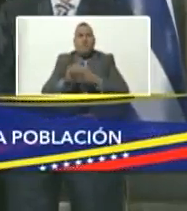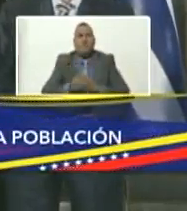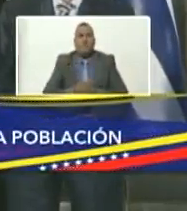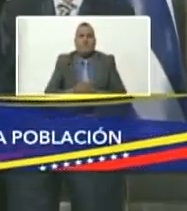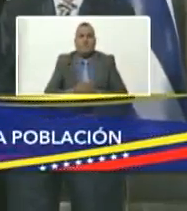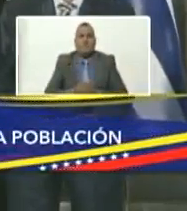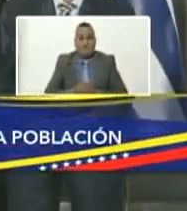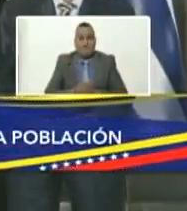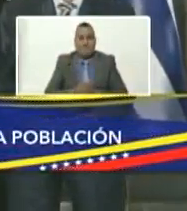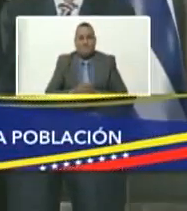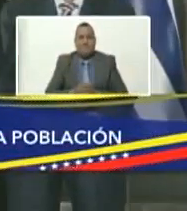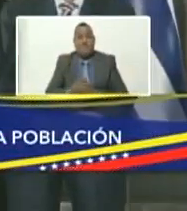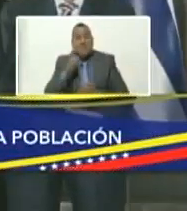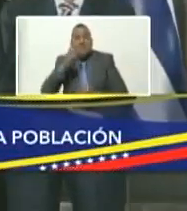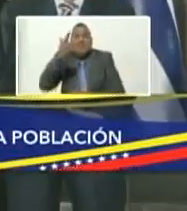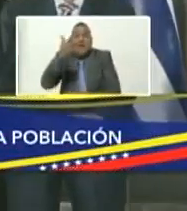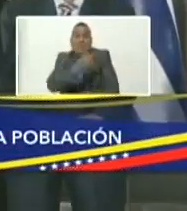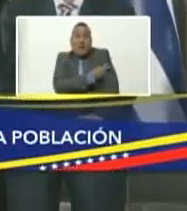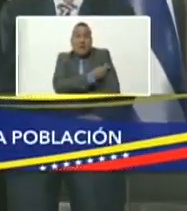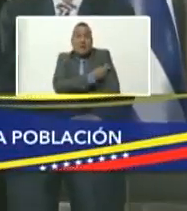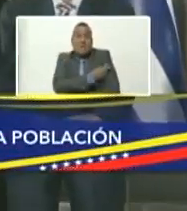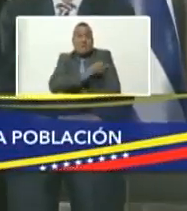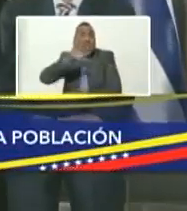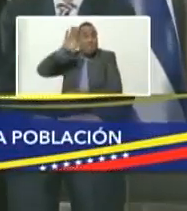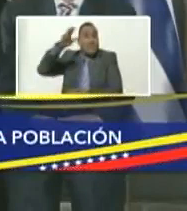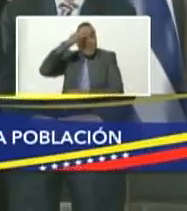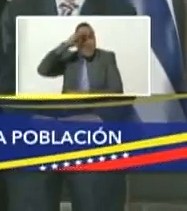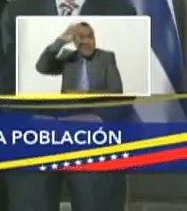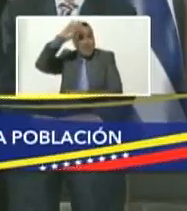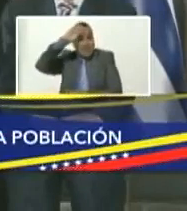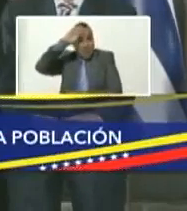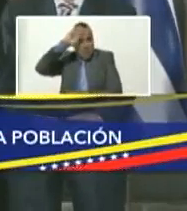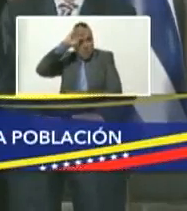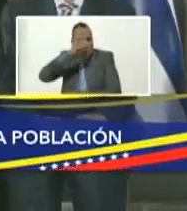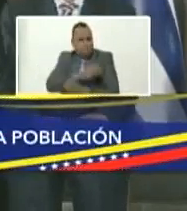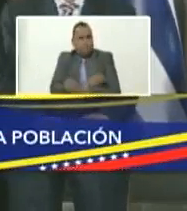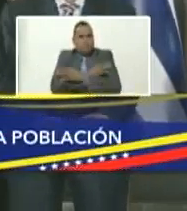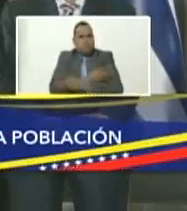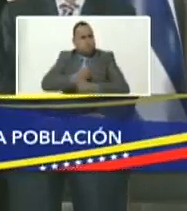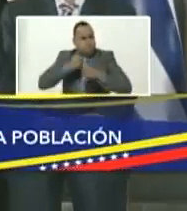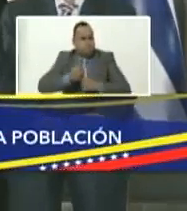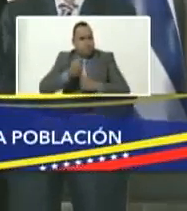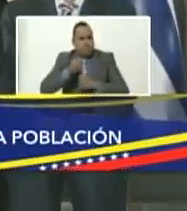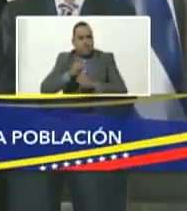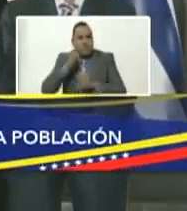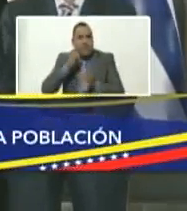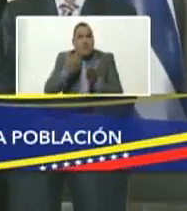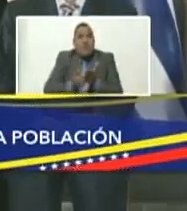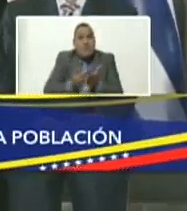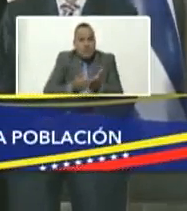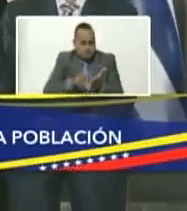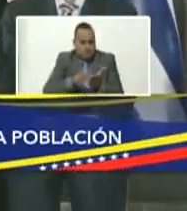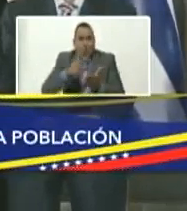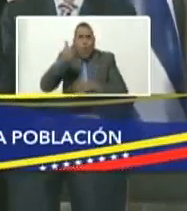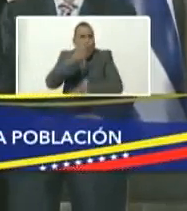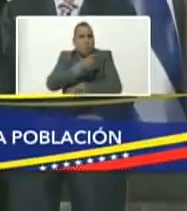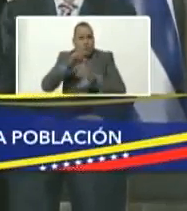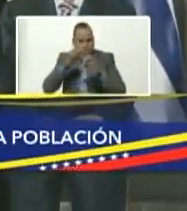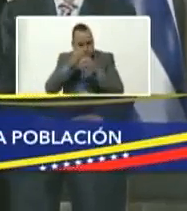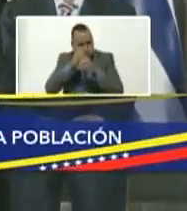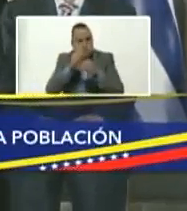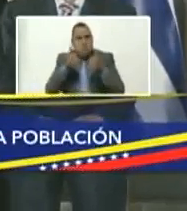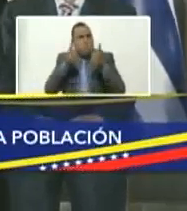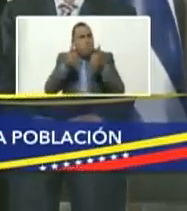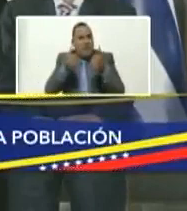Así que vamos a tener vacuna cubana, poderosa y comprobada, combinada, bueno, con las